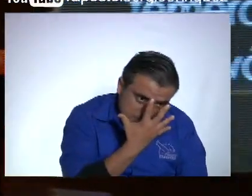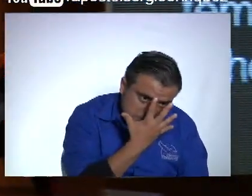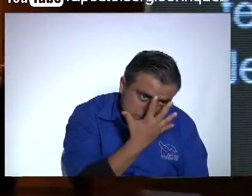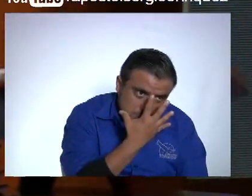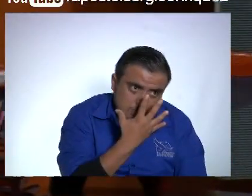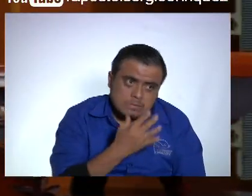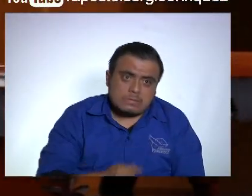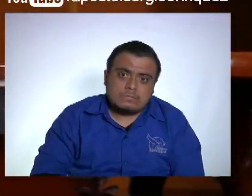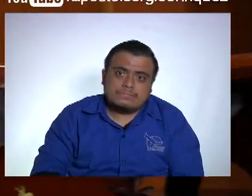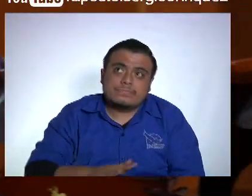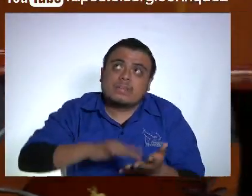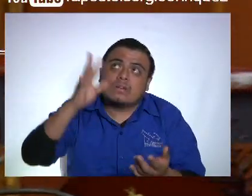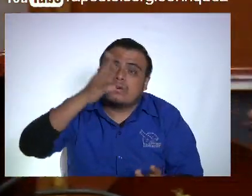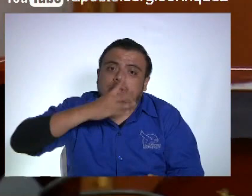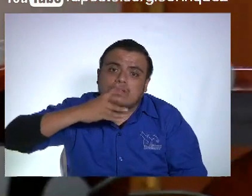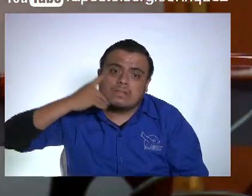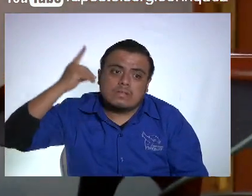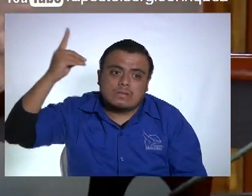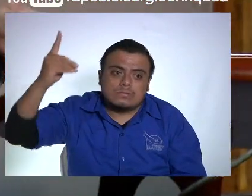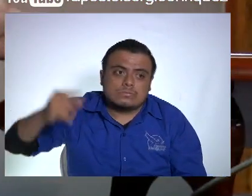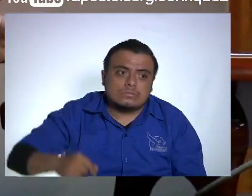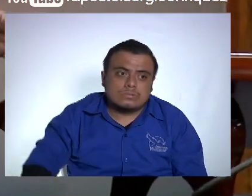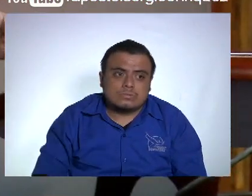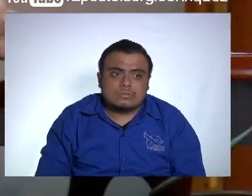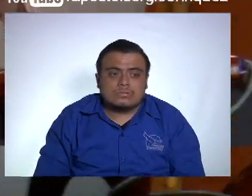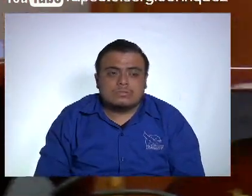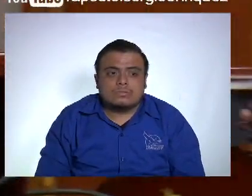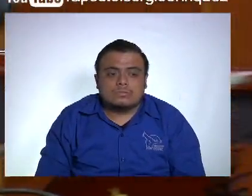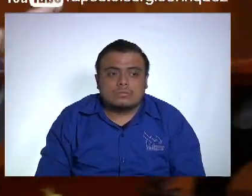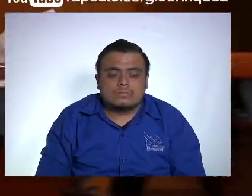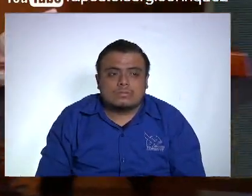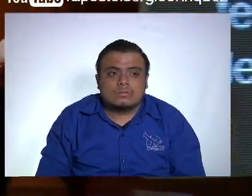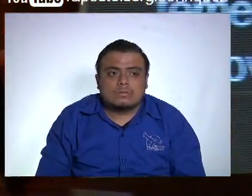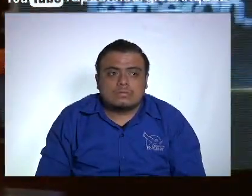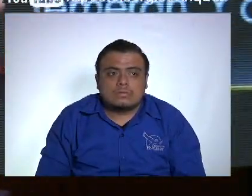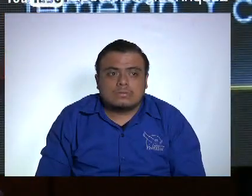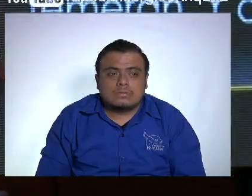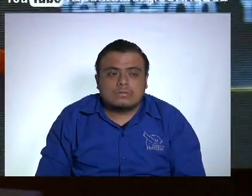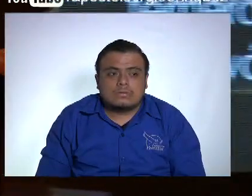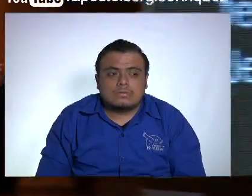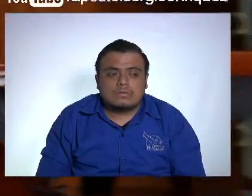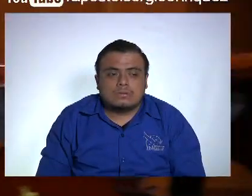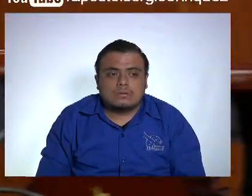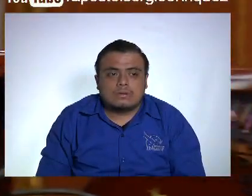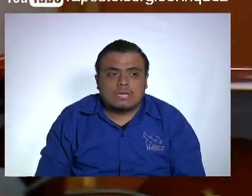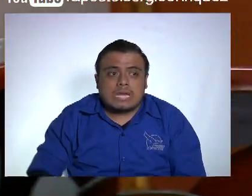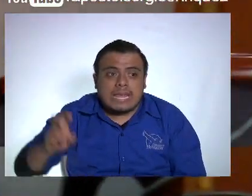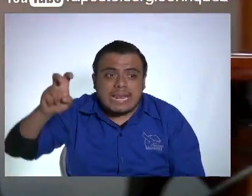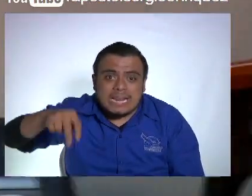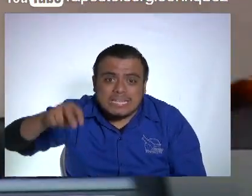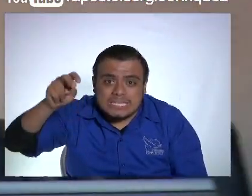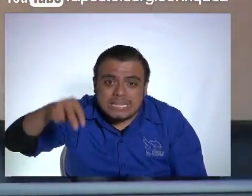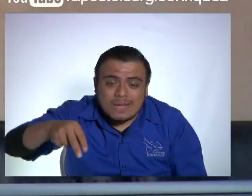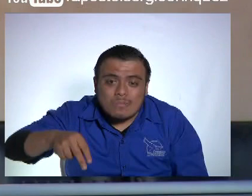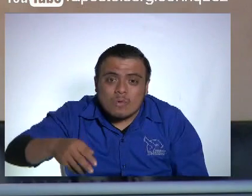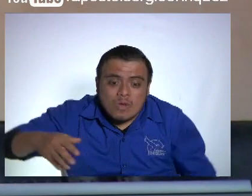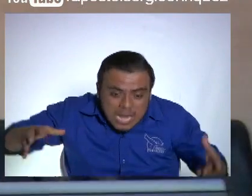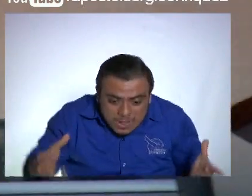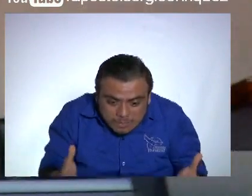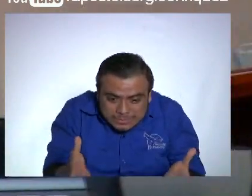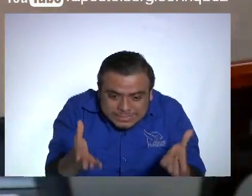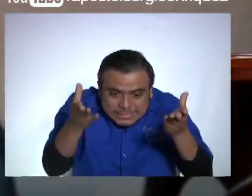Gloria a Dios. Esto no se lo cuento para vanagloria, sino se lo cuento porque necesitamos levantar un altar en nuestra